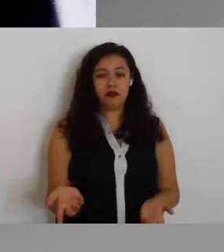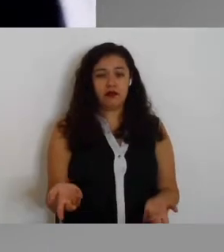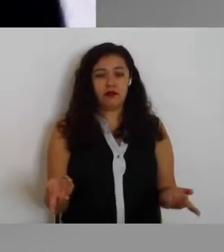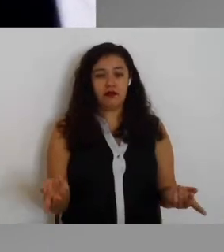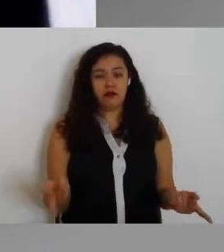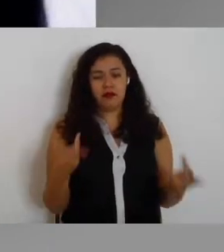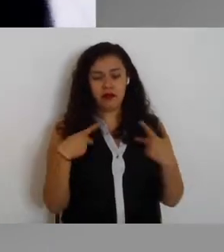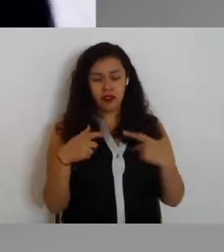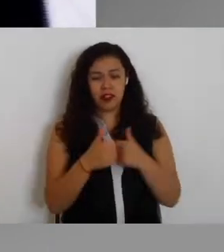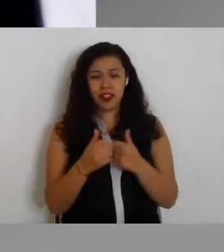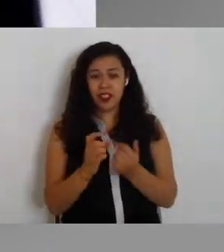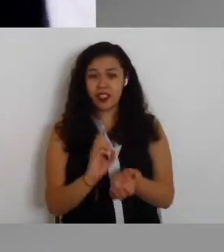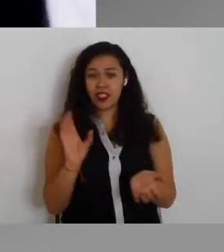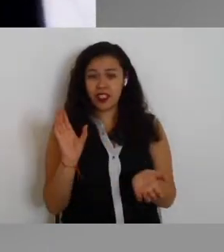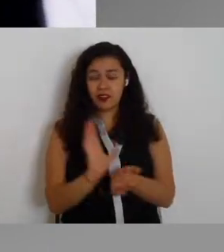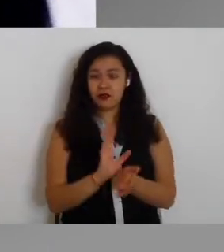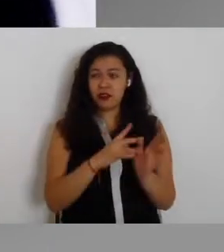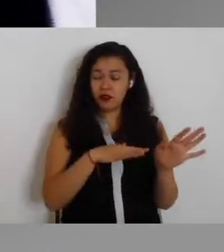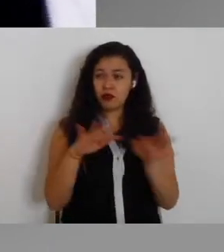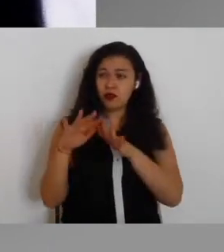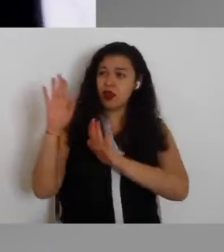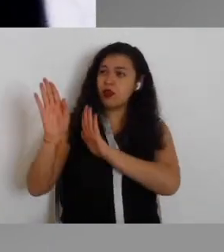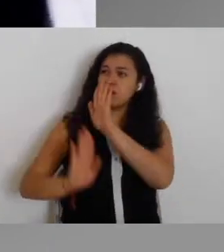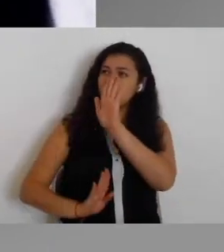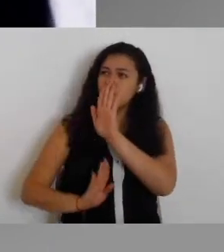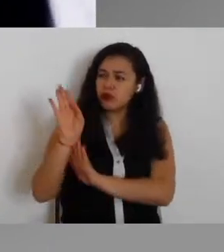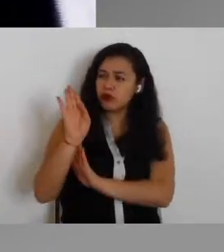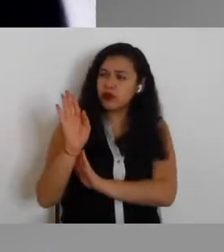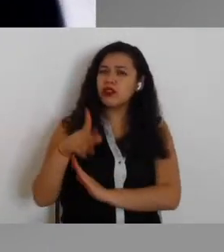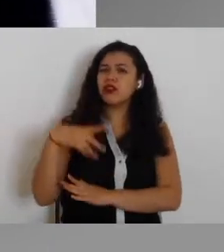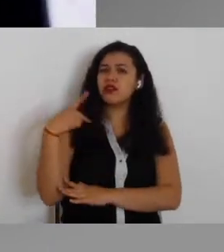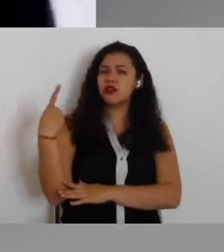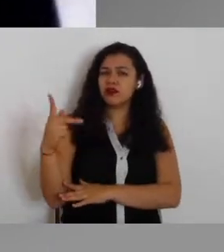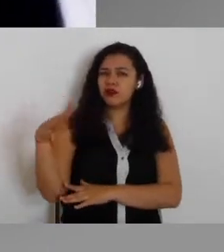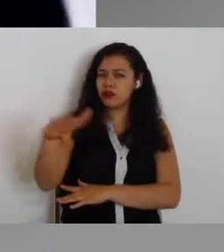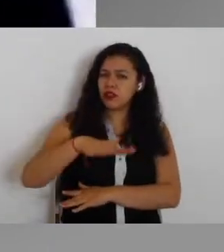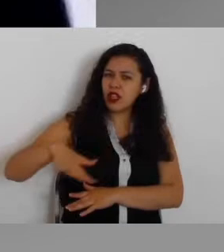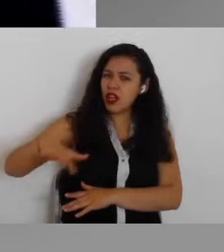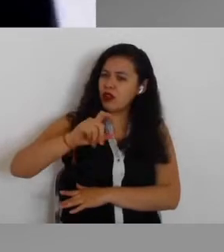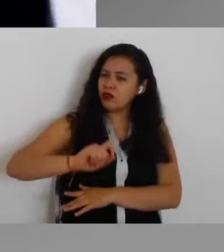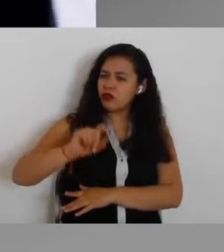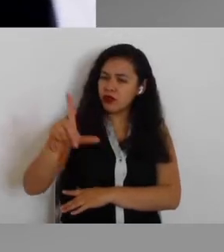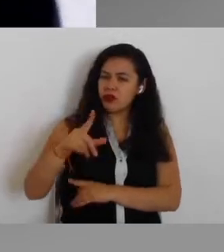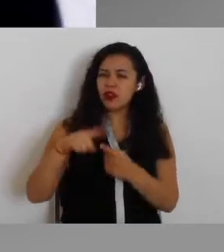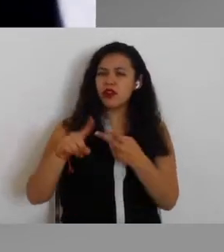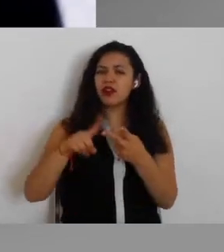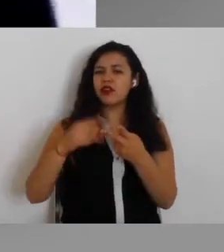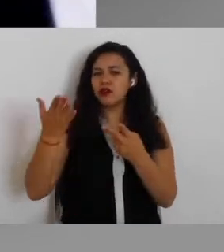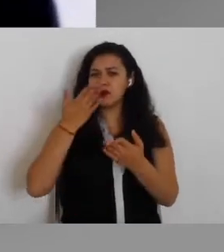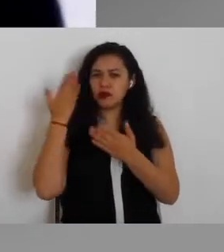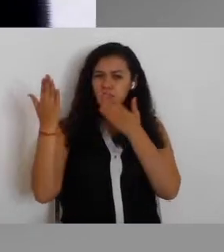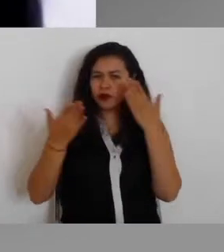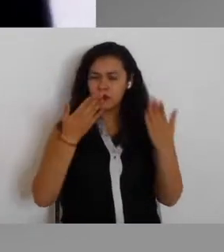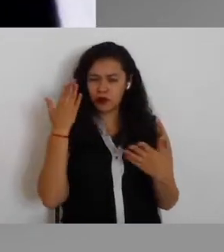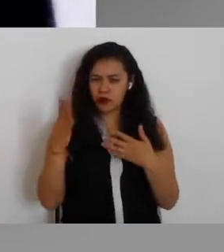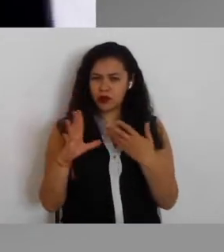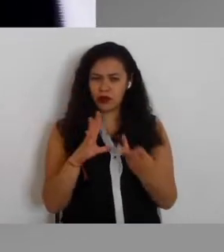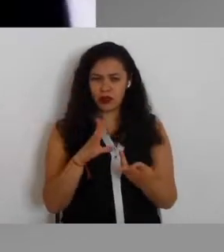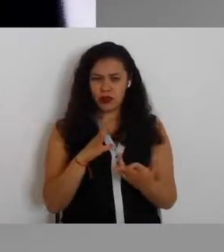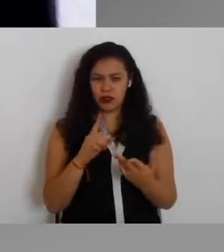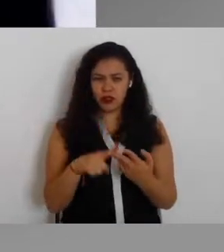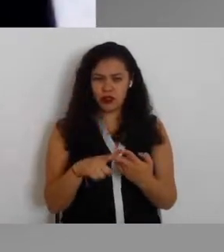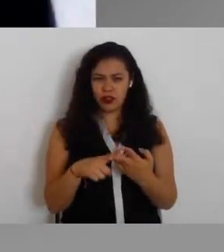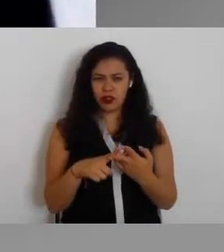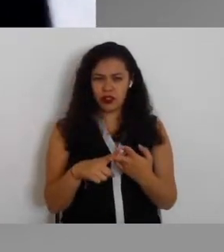con discapacidad que tienen éxito en sus campos de profesión, en sus estudios, que sean